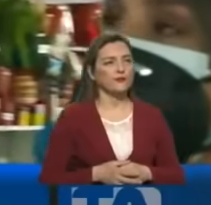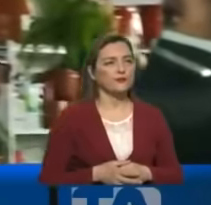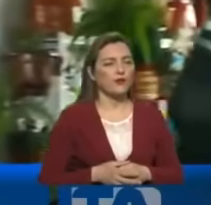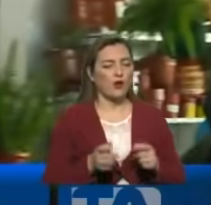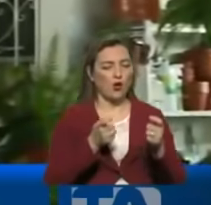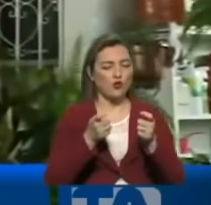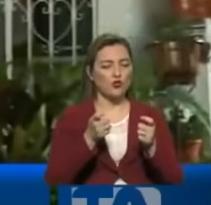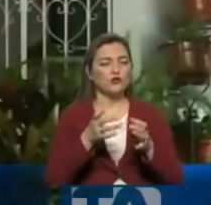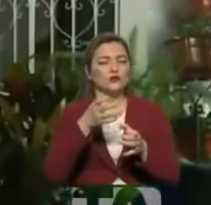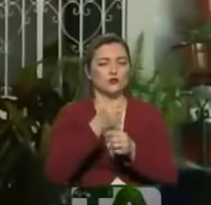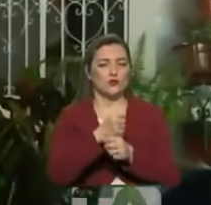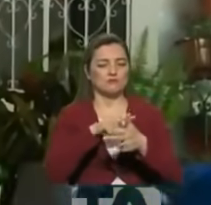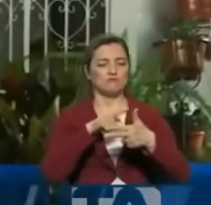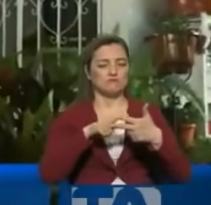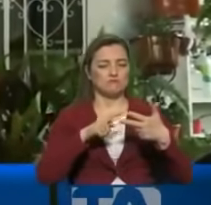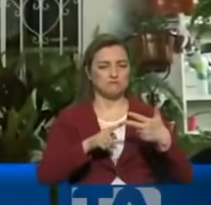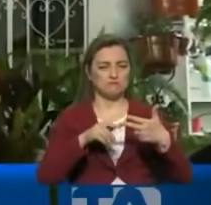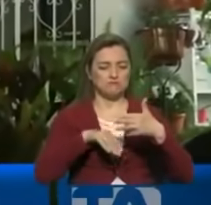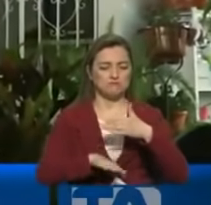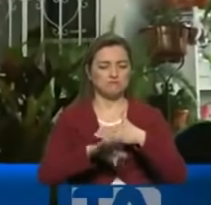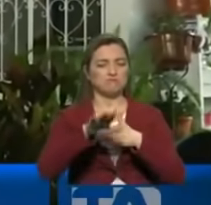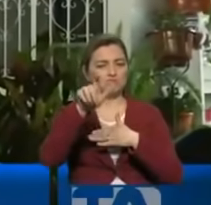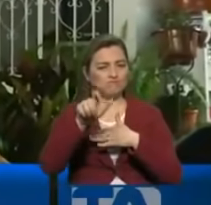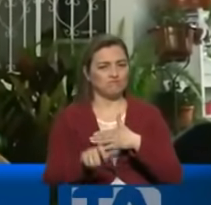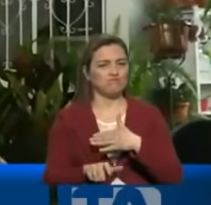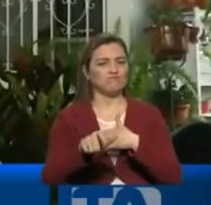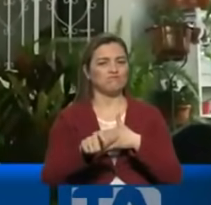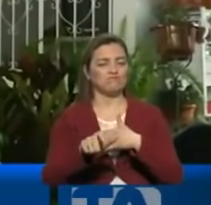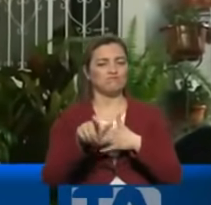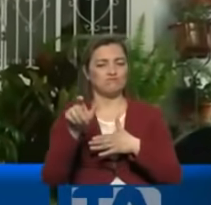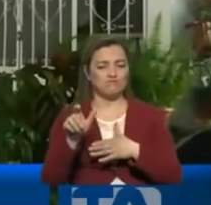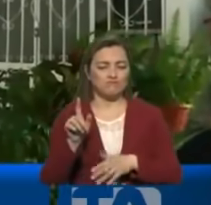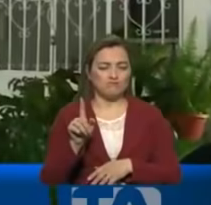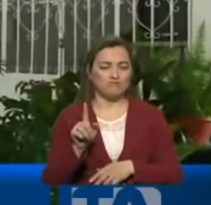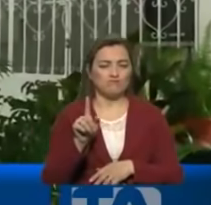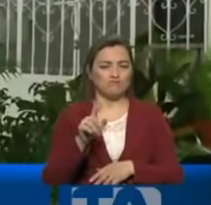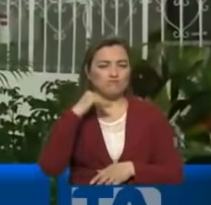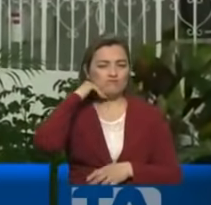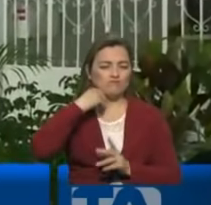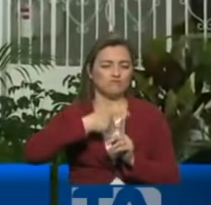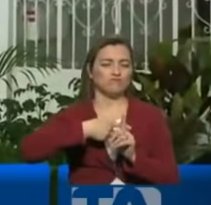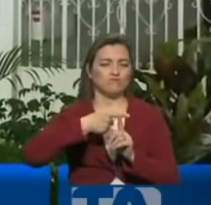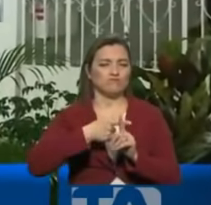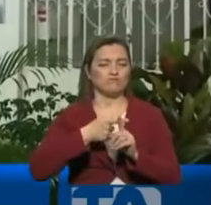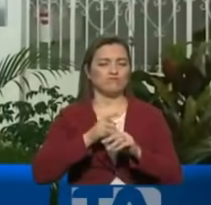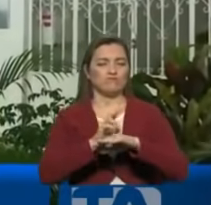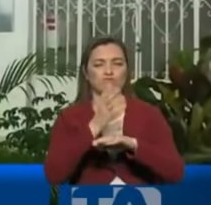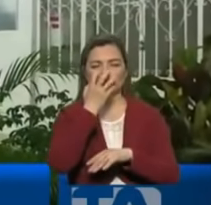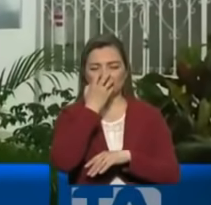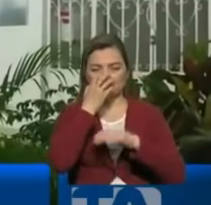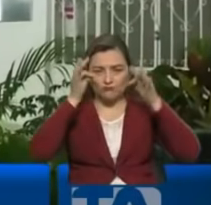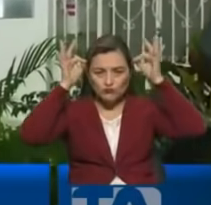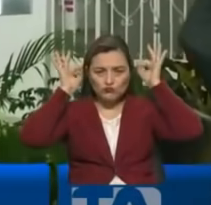los controles de bioseguridad, como es el ingreso de la ciudadanía, de los señores clientes, la toma de temperatura, el utilizo obligatorio de la